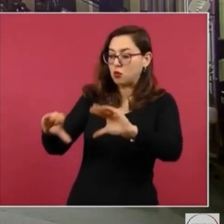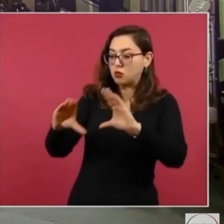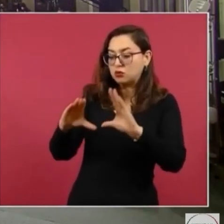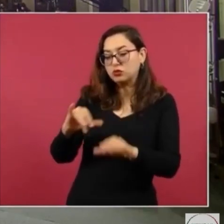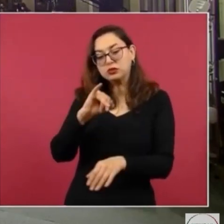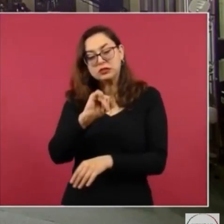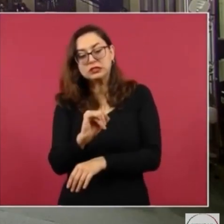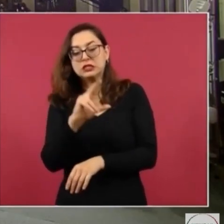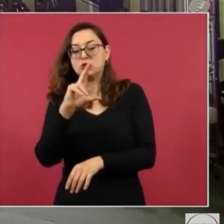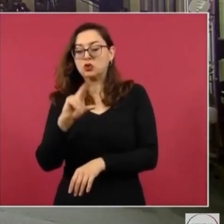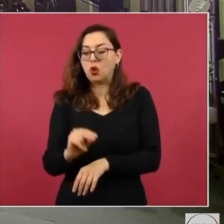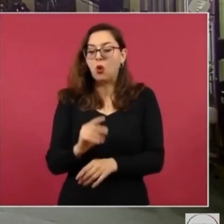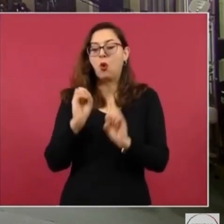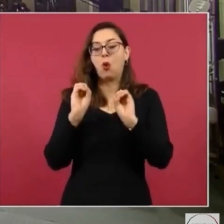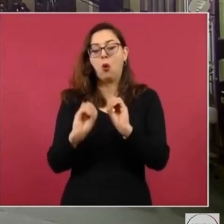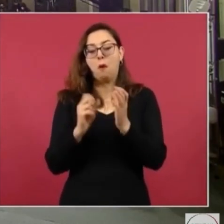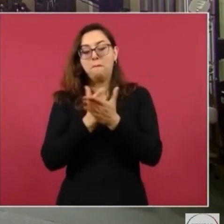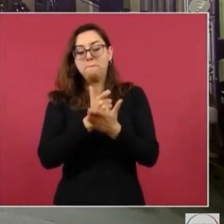si es